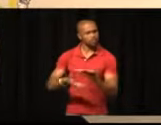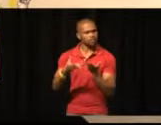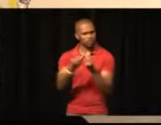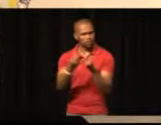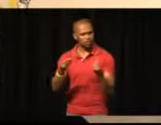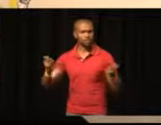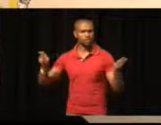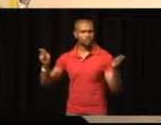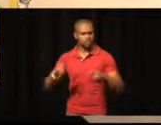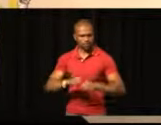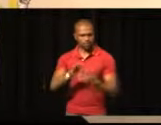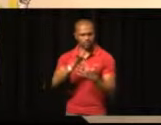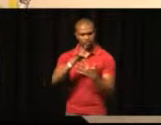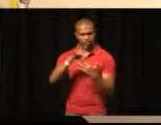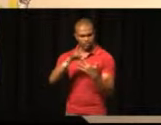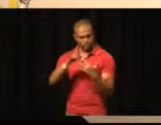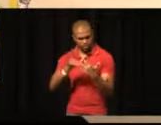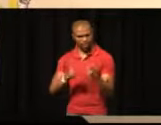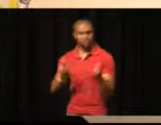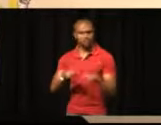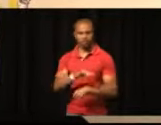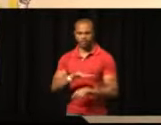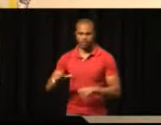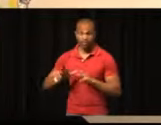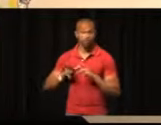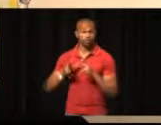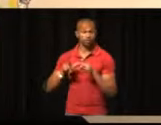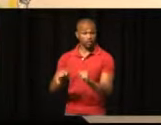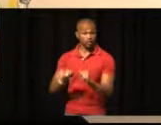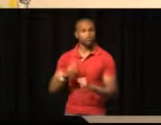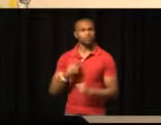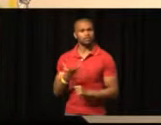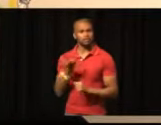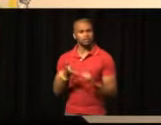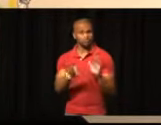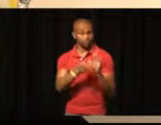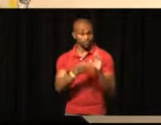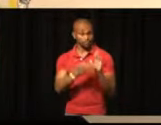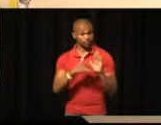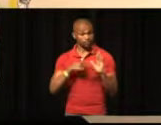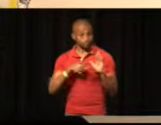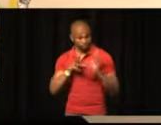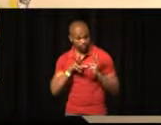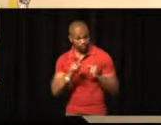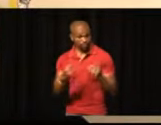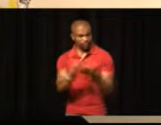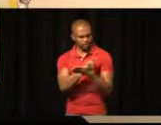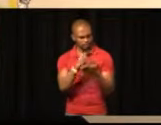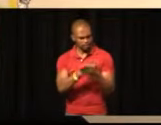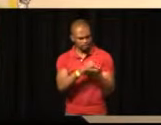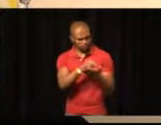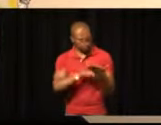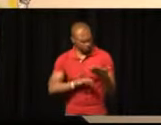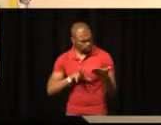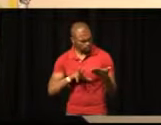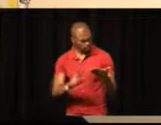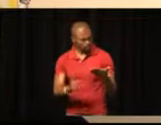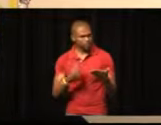la mayor cantidad posible de disciplinas para que la atención sea completa. Lo que quería proponer, o sea, tener todas las preguntas aquí, eso son para